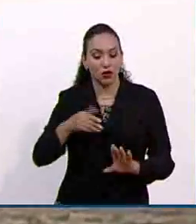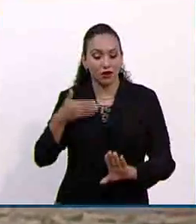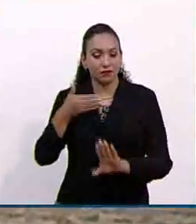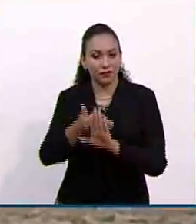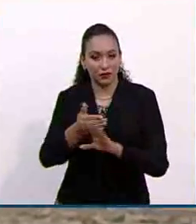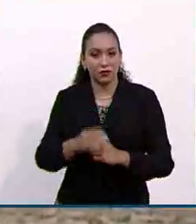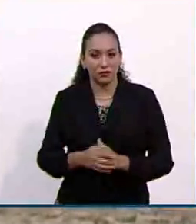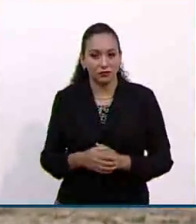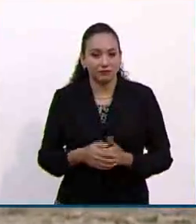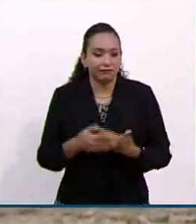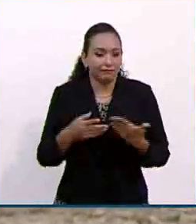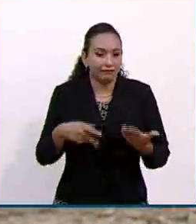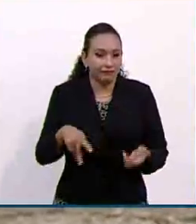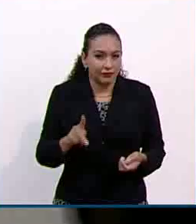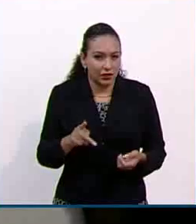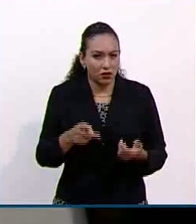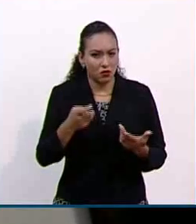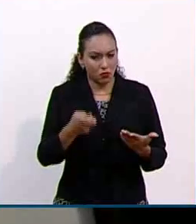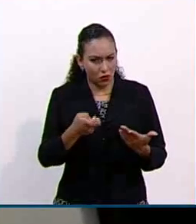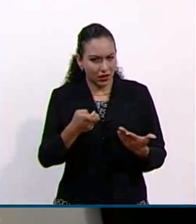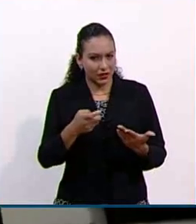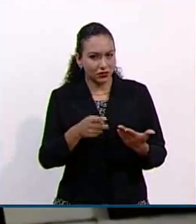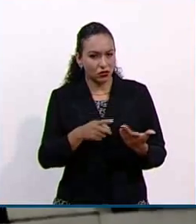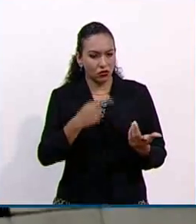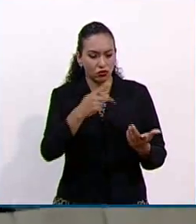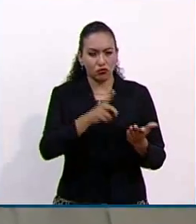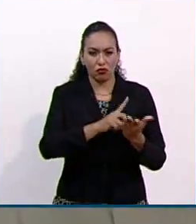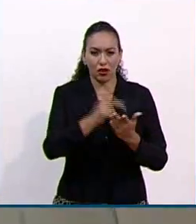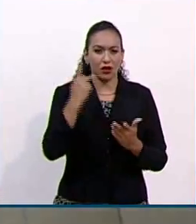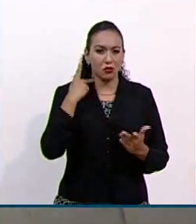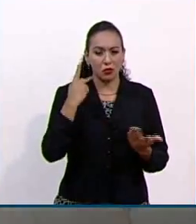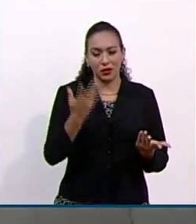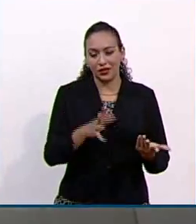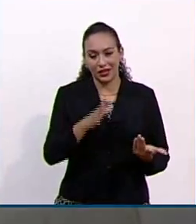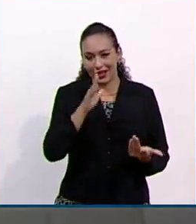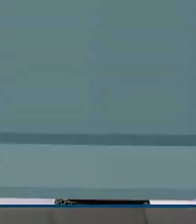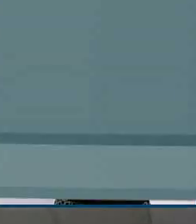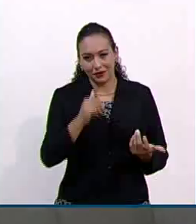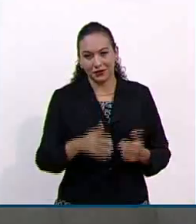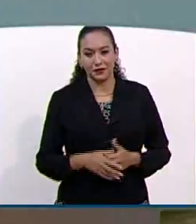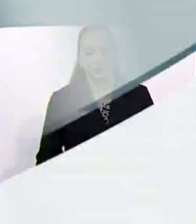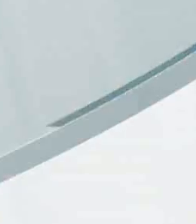es insuficiente para suspender sus derechos político-electorales.